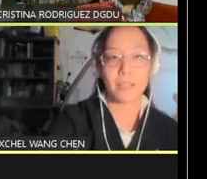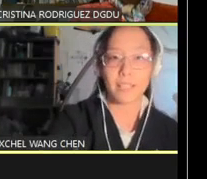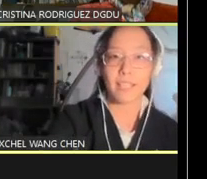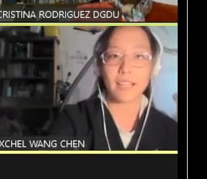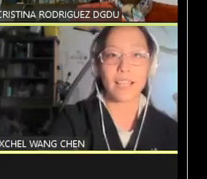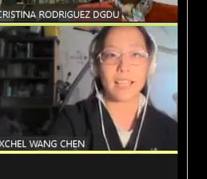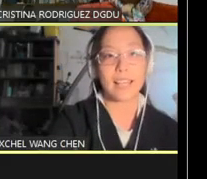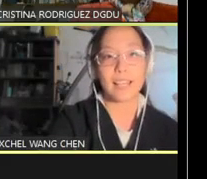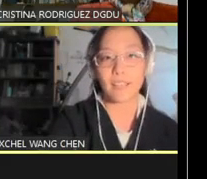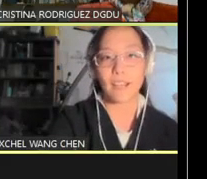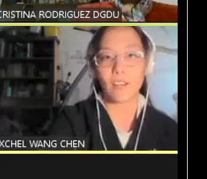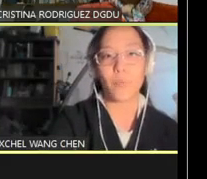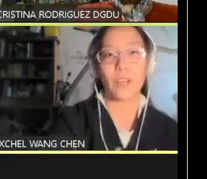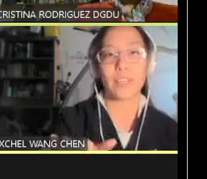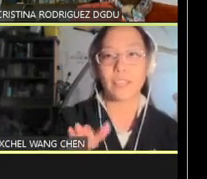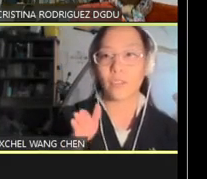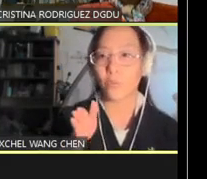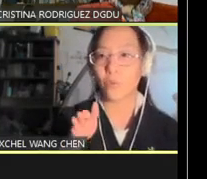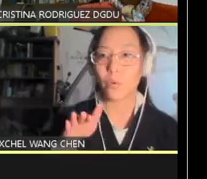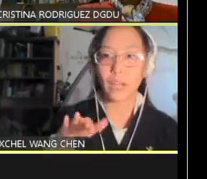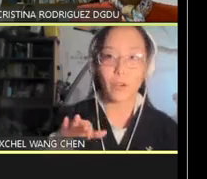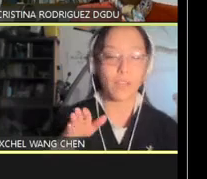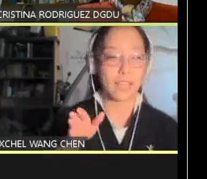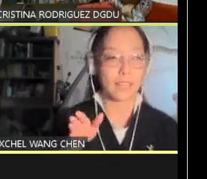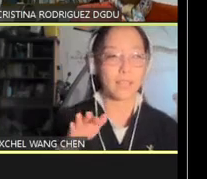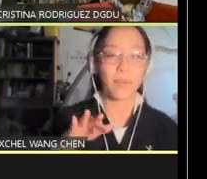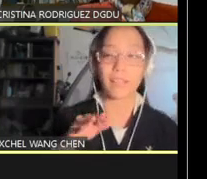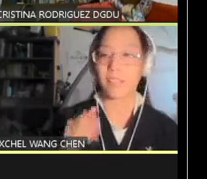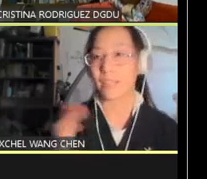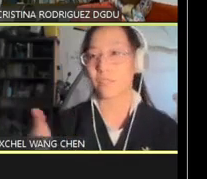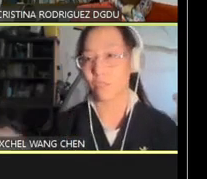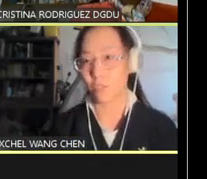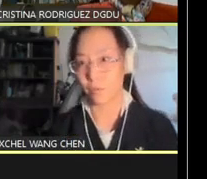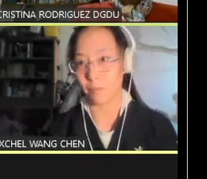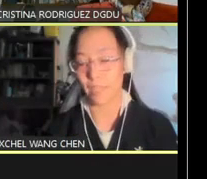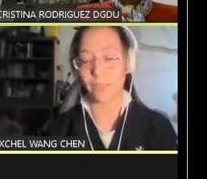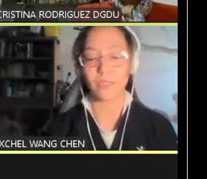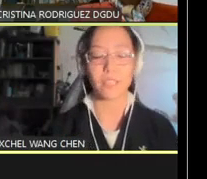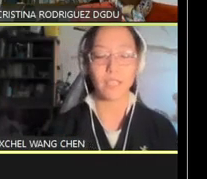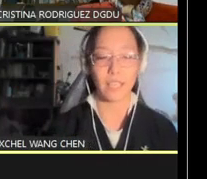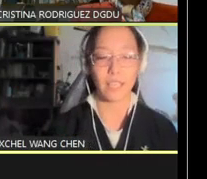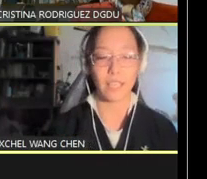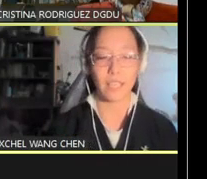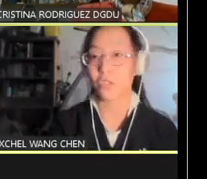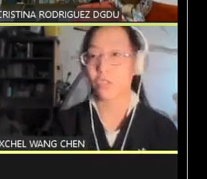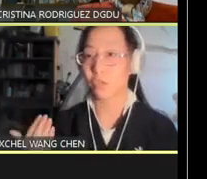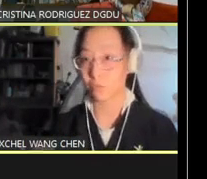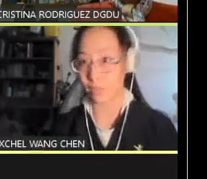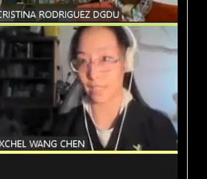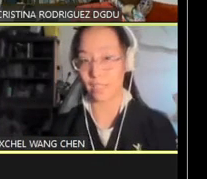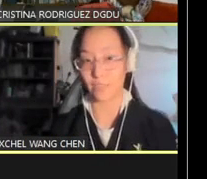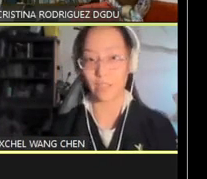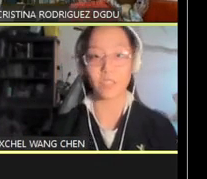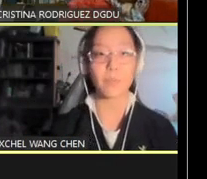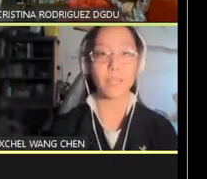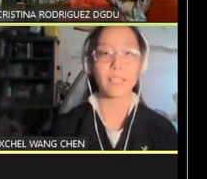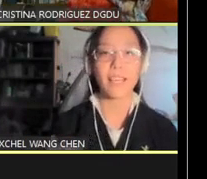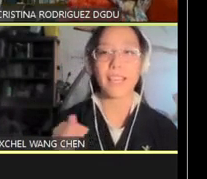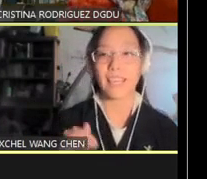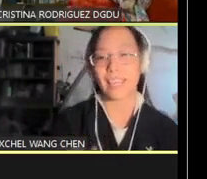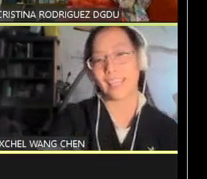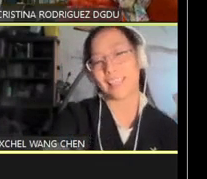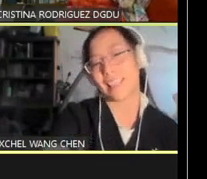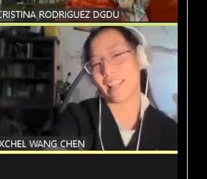se abre y se cierra y el astrágalo pueda tener un juego en esa parte más con los movimientos de los otros huesecillos de los